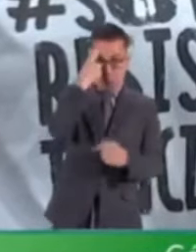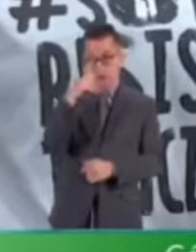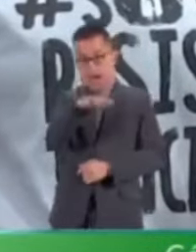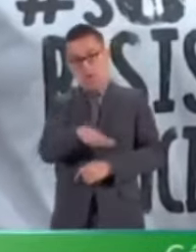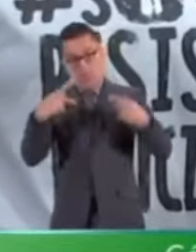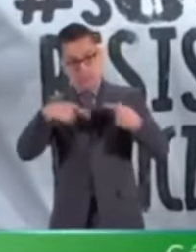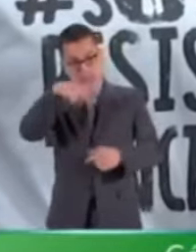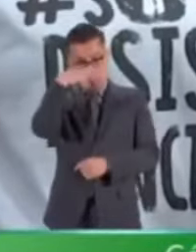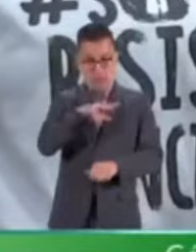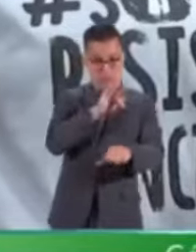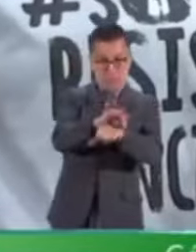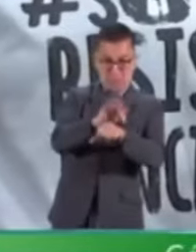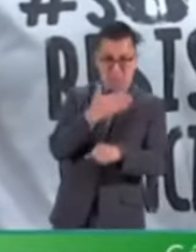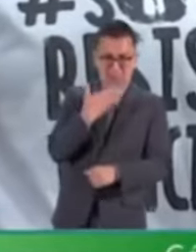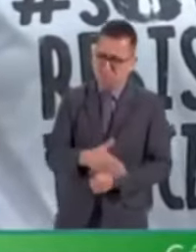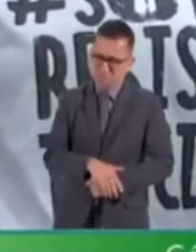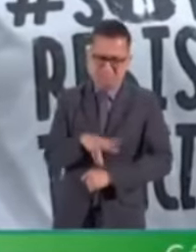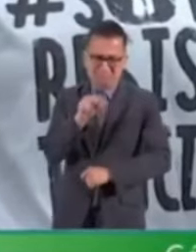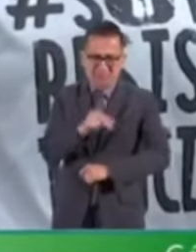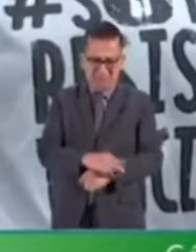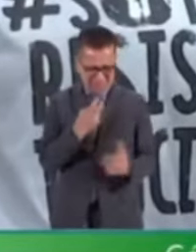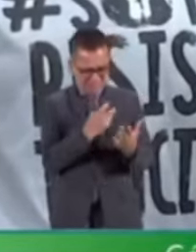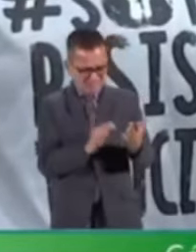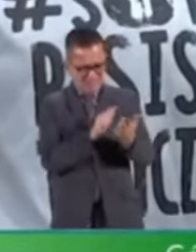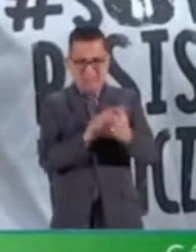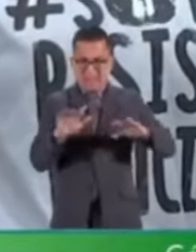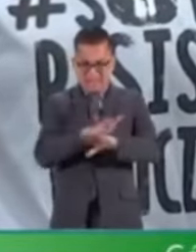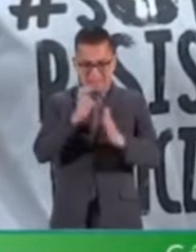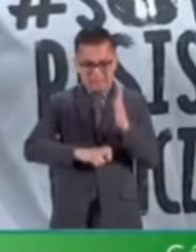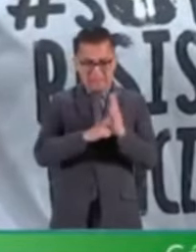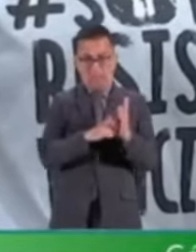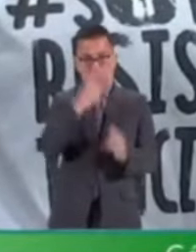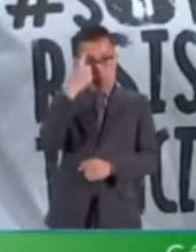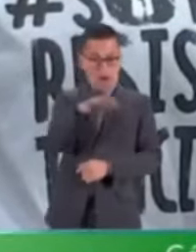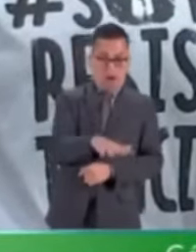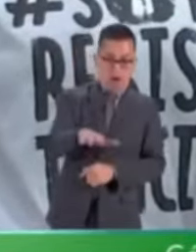reforma no va a solucionar los problemas cotidianos que viven día a día